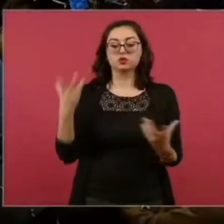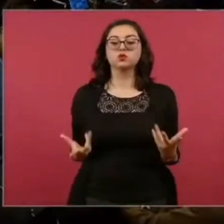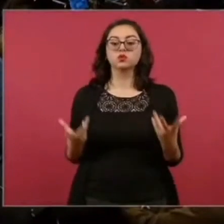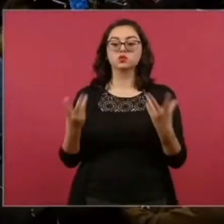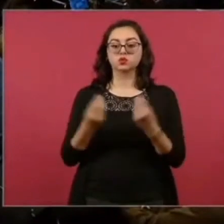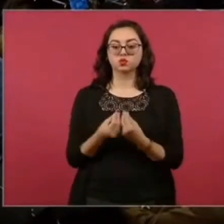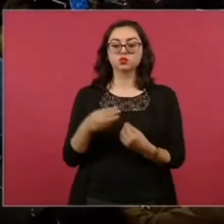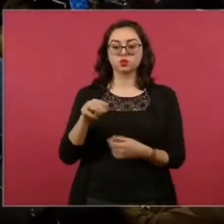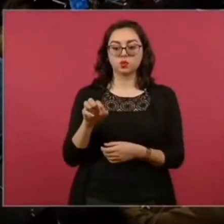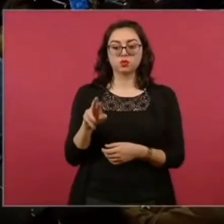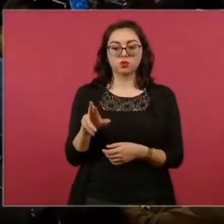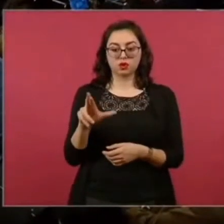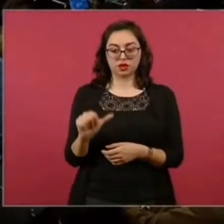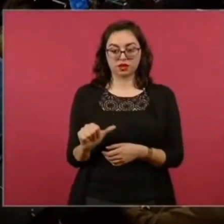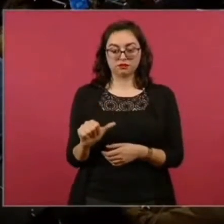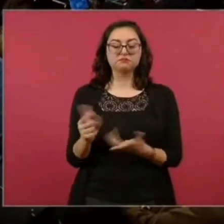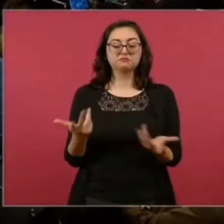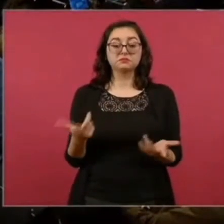está